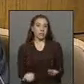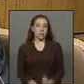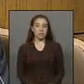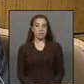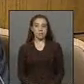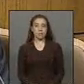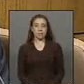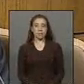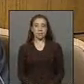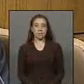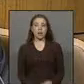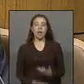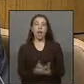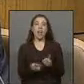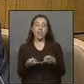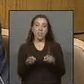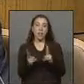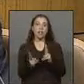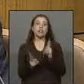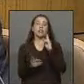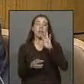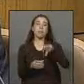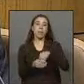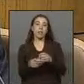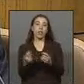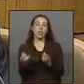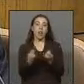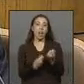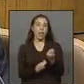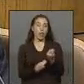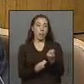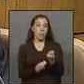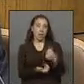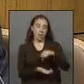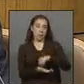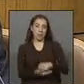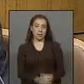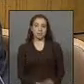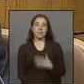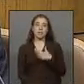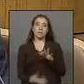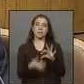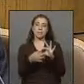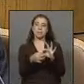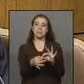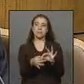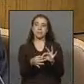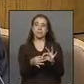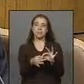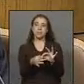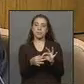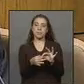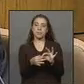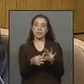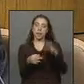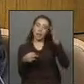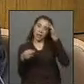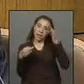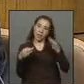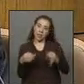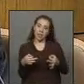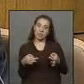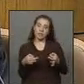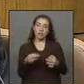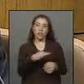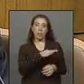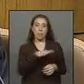que tiene derecho a estar dentro de la economía nacional. Quiero agradecer la decisión no solamente